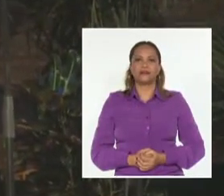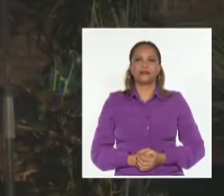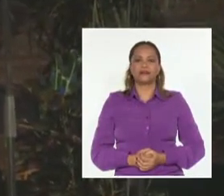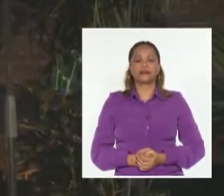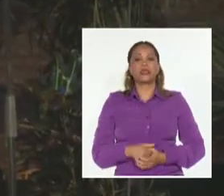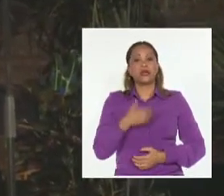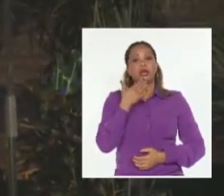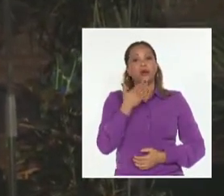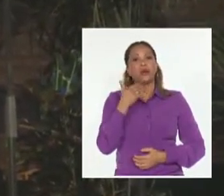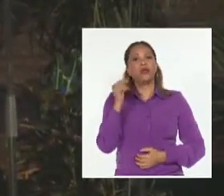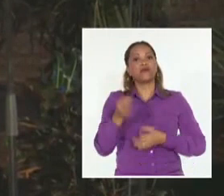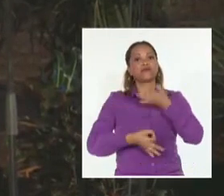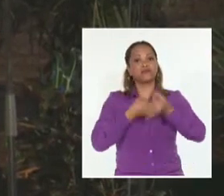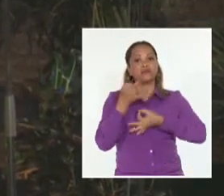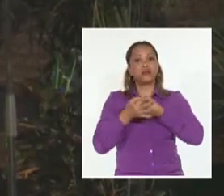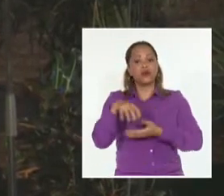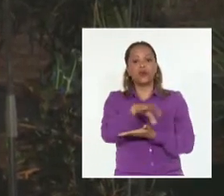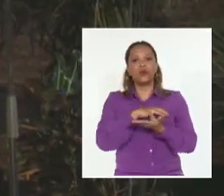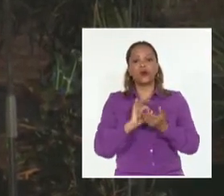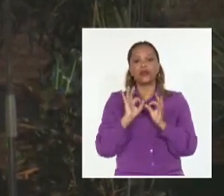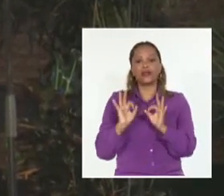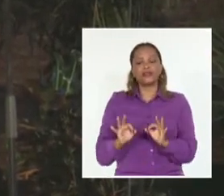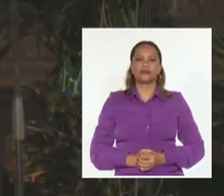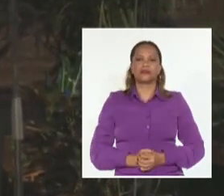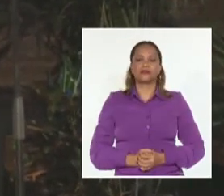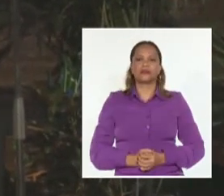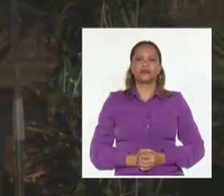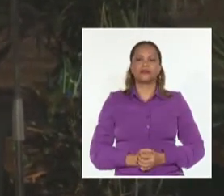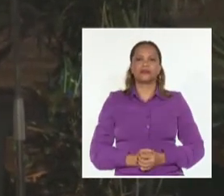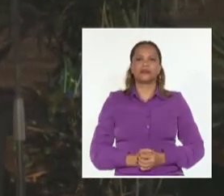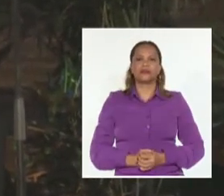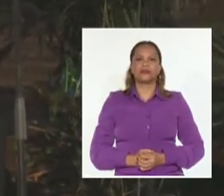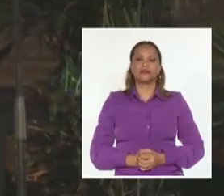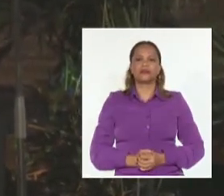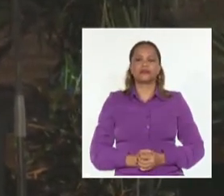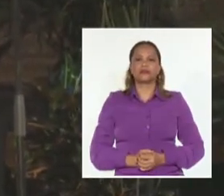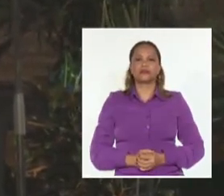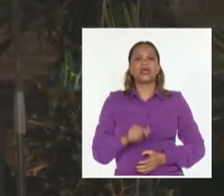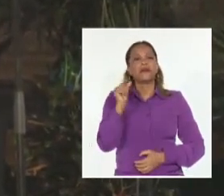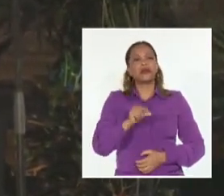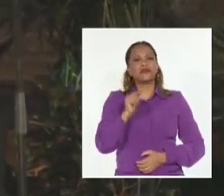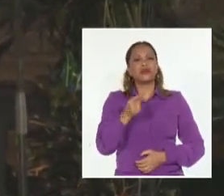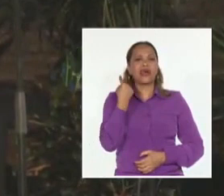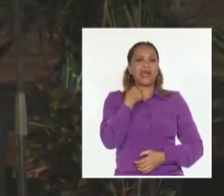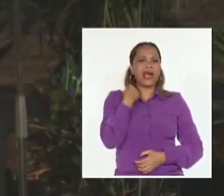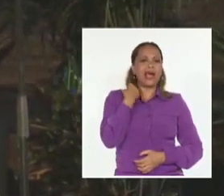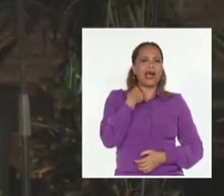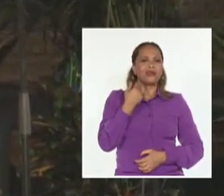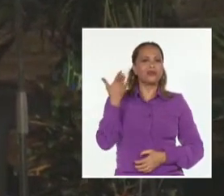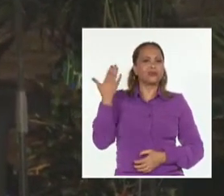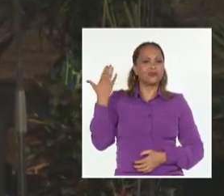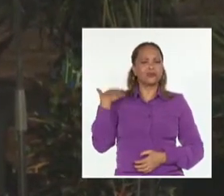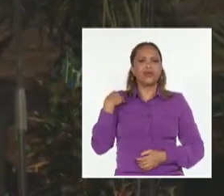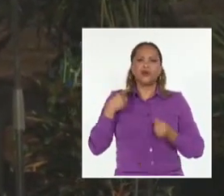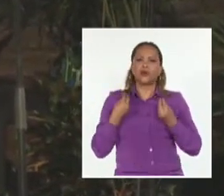como este nuestra gratitud y reconocimiento a los que durante tantos años han acompañado a la causa de Cuba